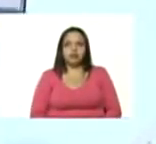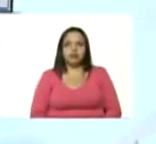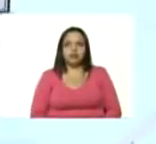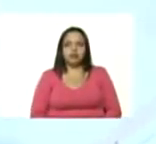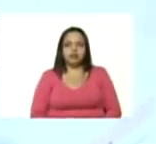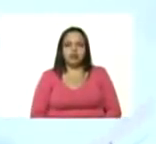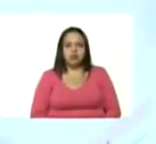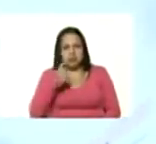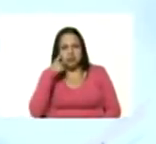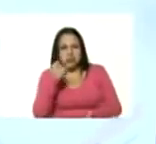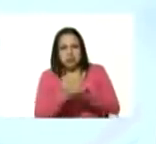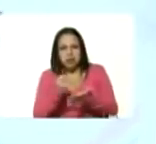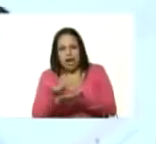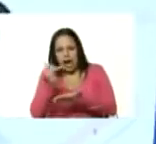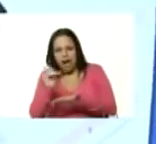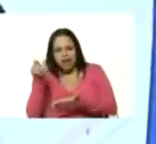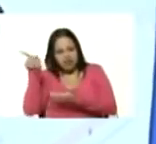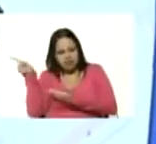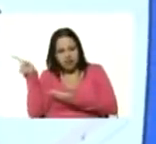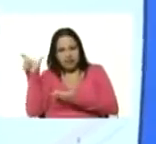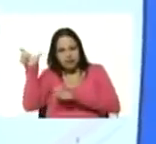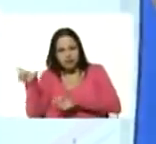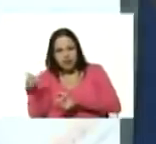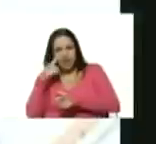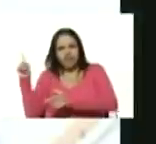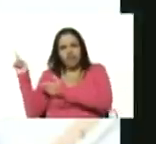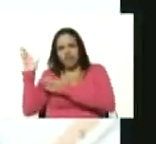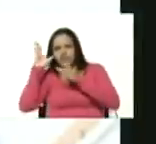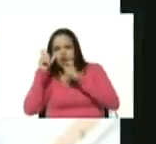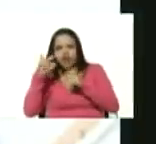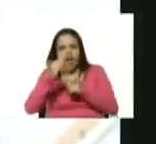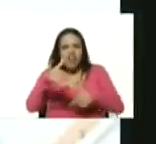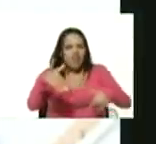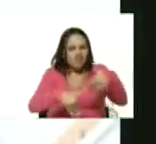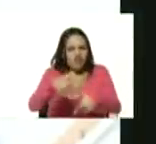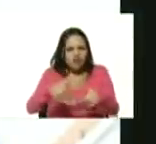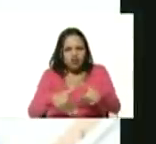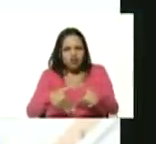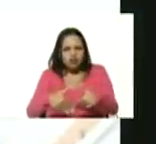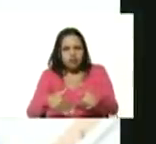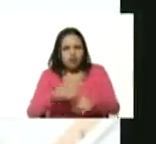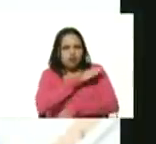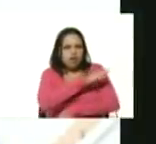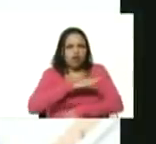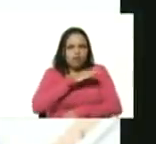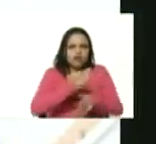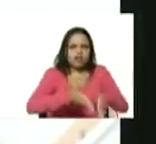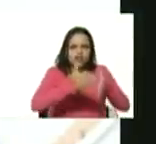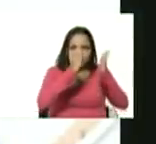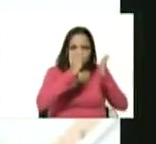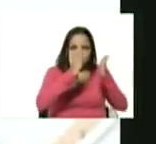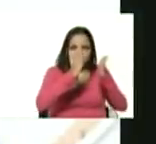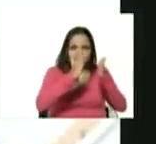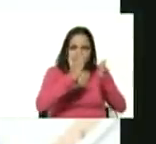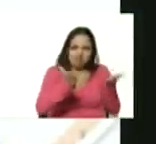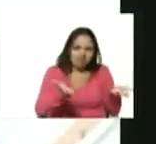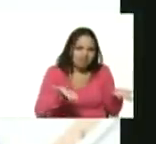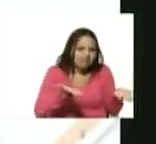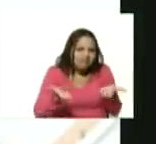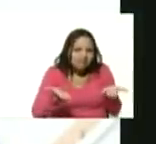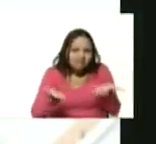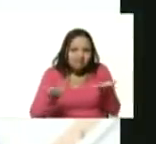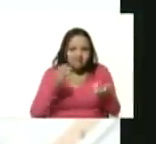¿Tú crees que esto sacaría un voto para una junta de condominio en una asociación de vecinos?